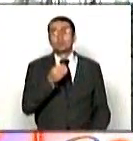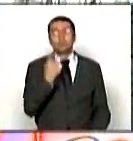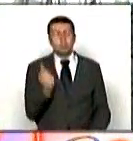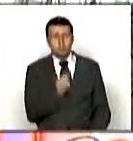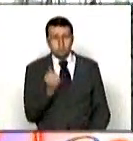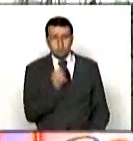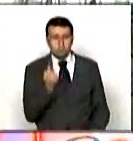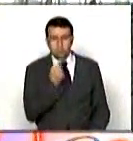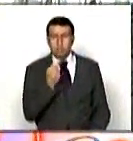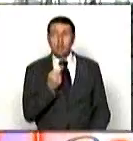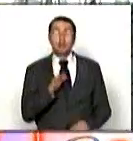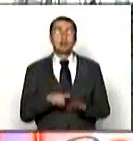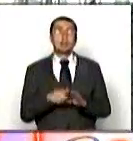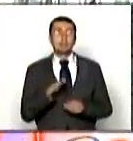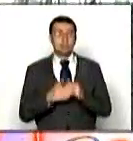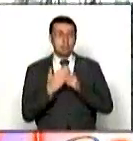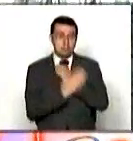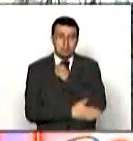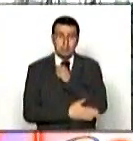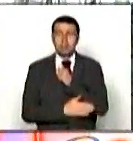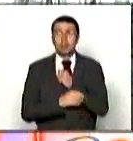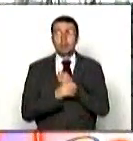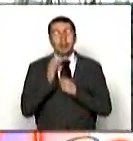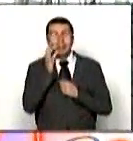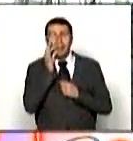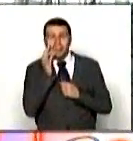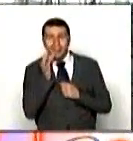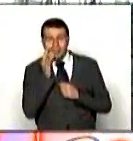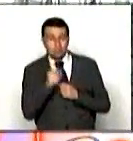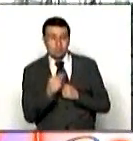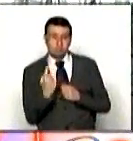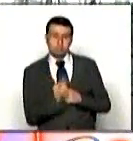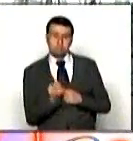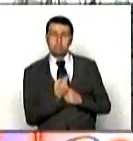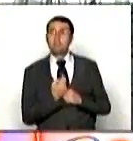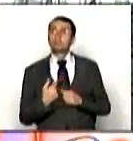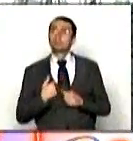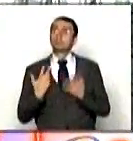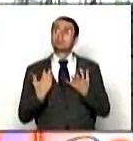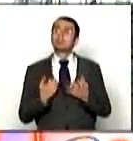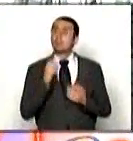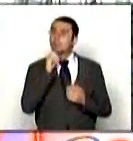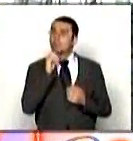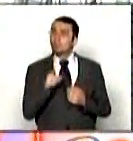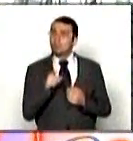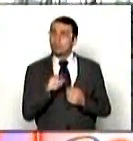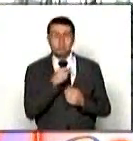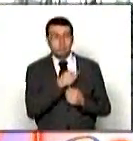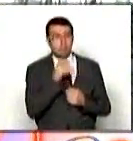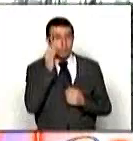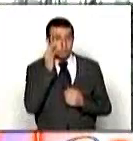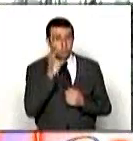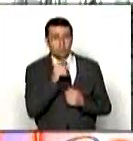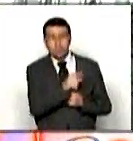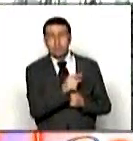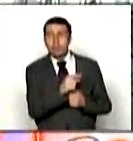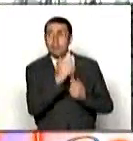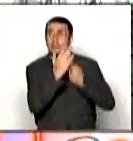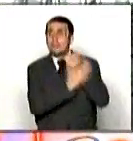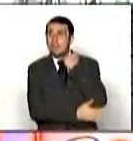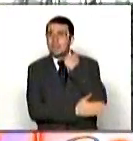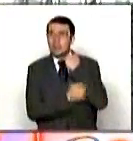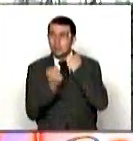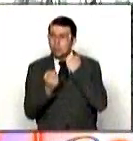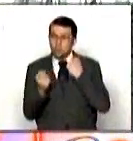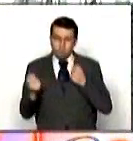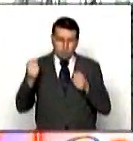el mango, la piña, y yo le pregunto si le puedo dar la piña como con un poquito de jengibre, porque estos